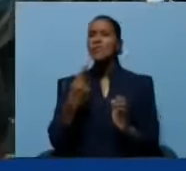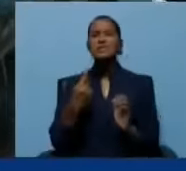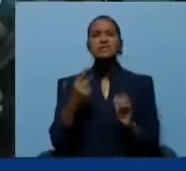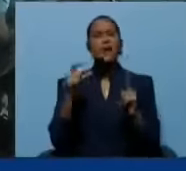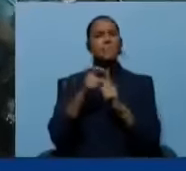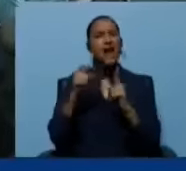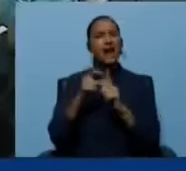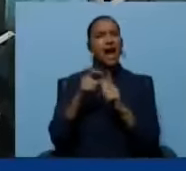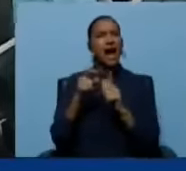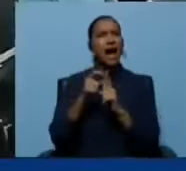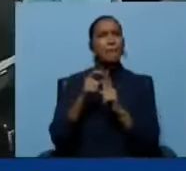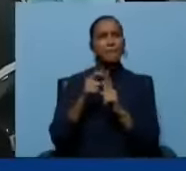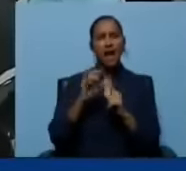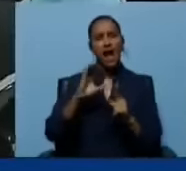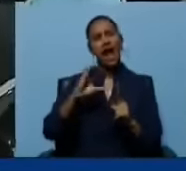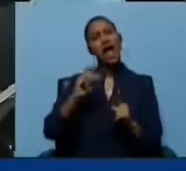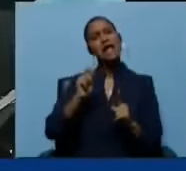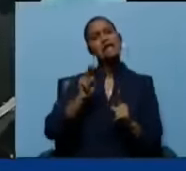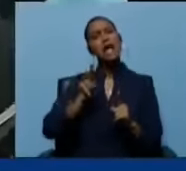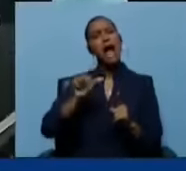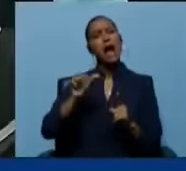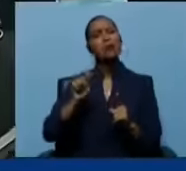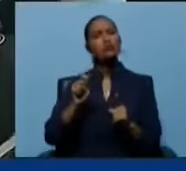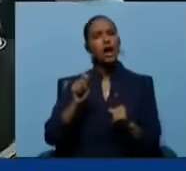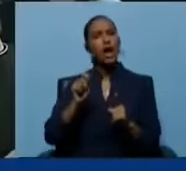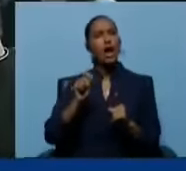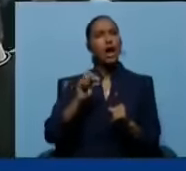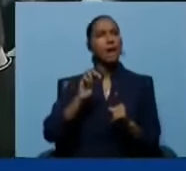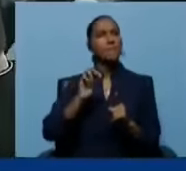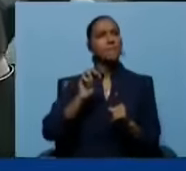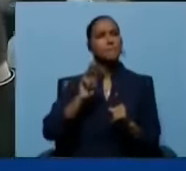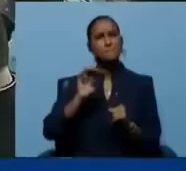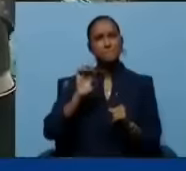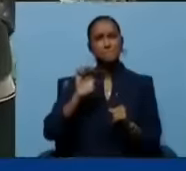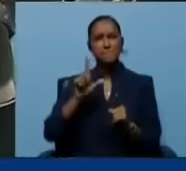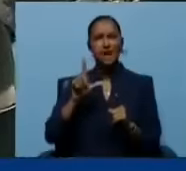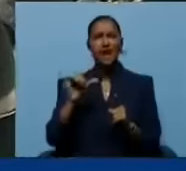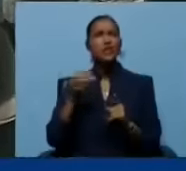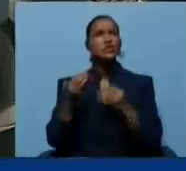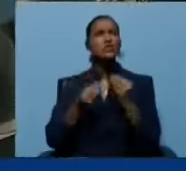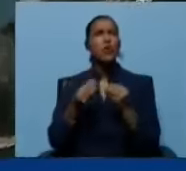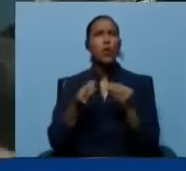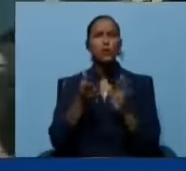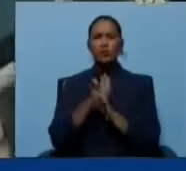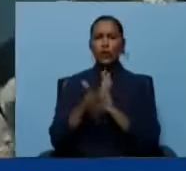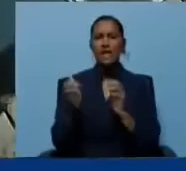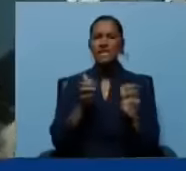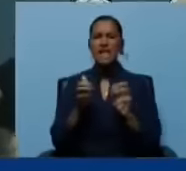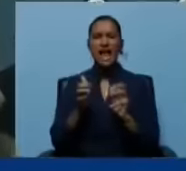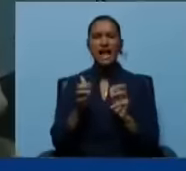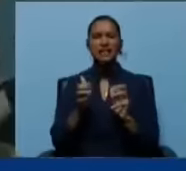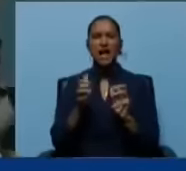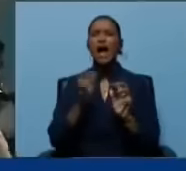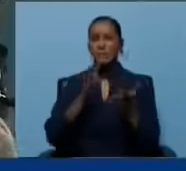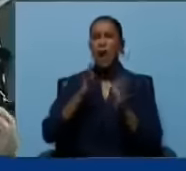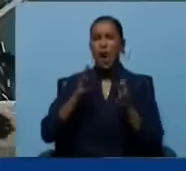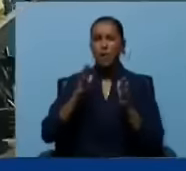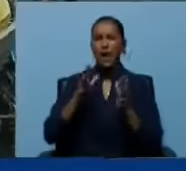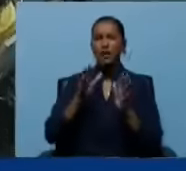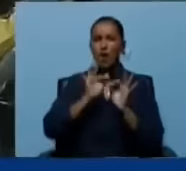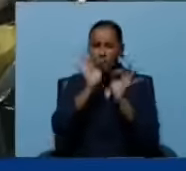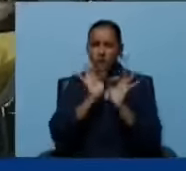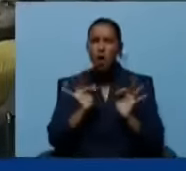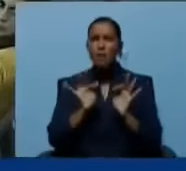Casus bellis, dice en el derecho internacional, ¿verdad? ¿Ah? Yo diría que ese es